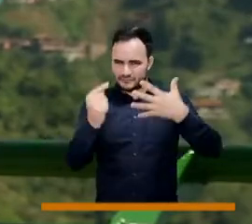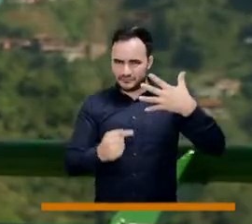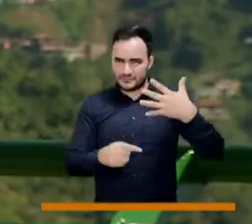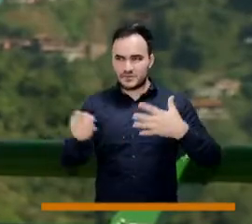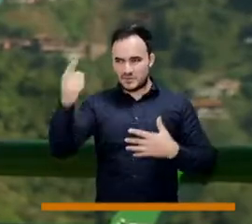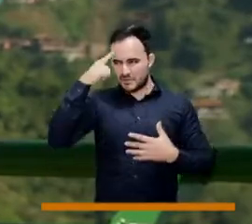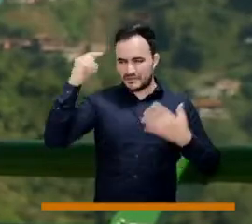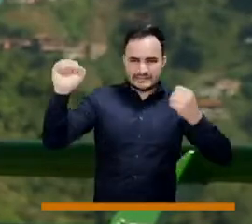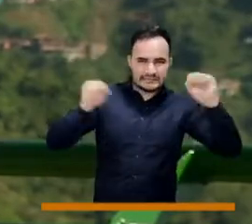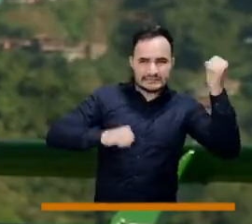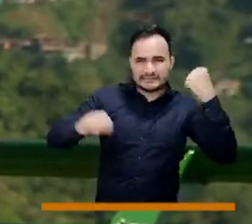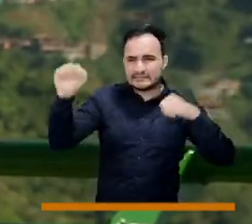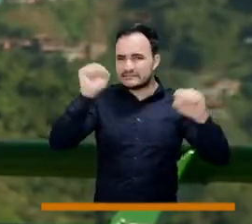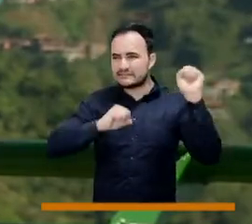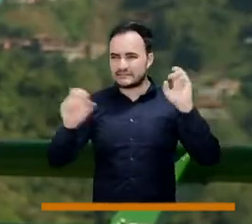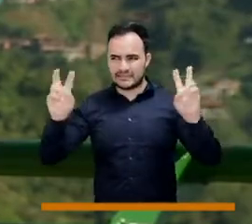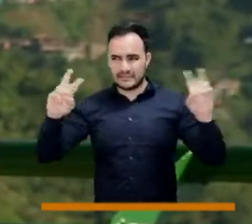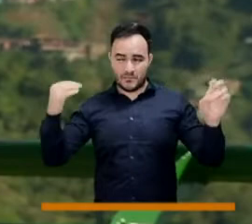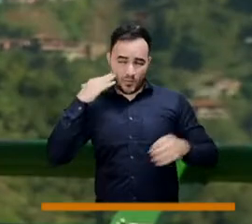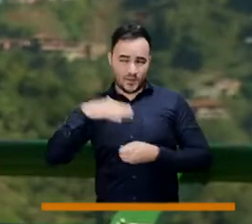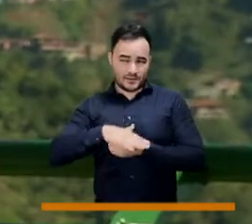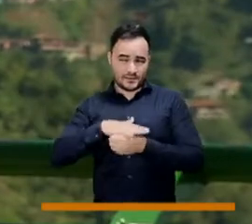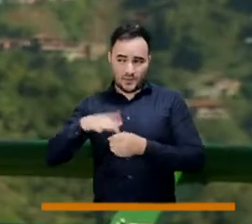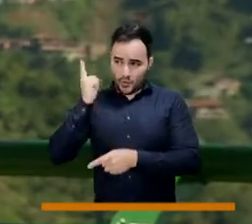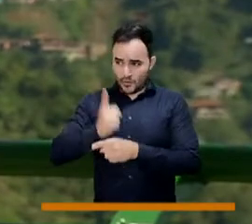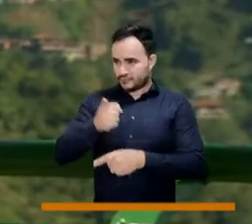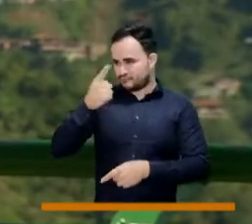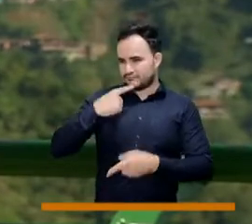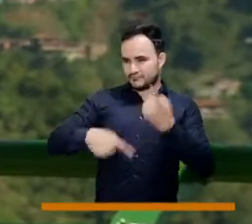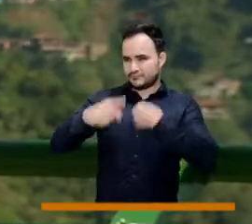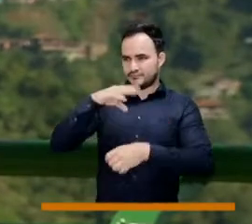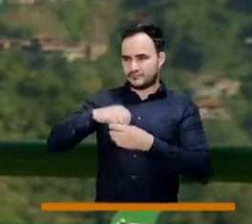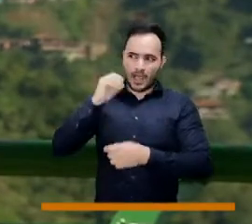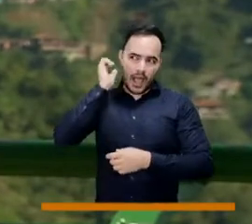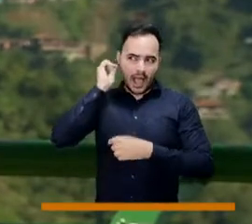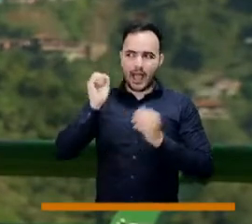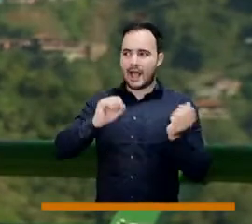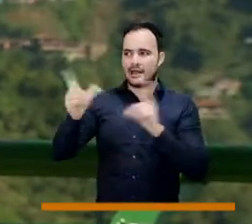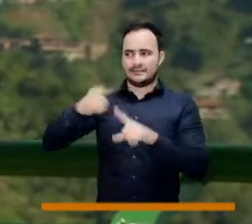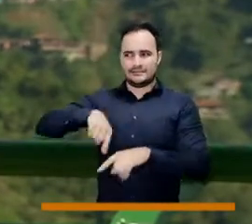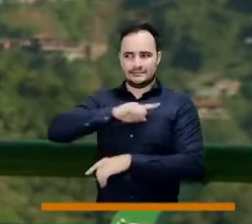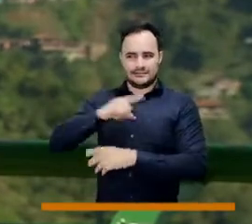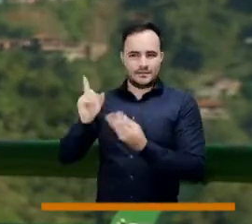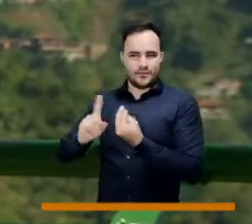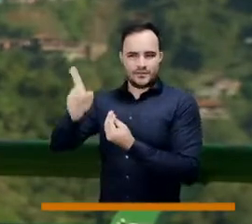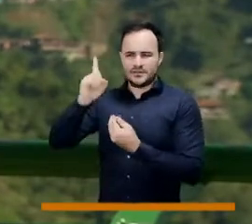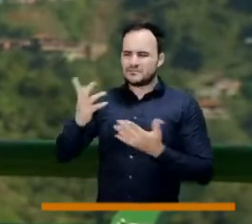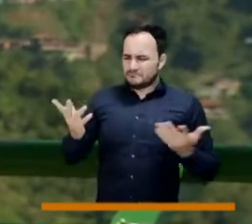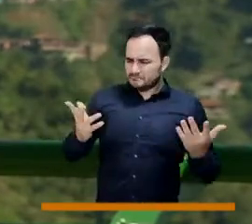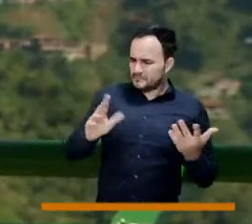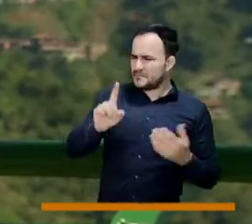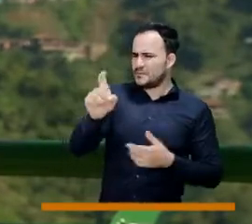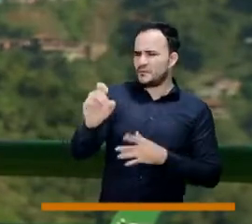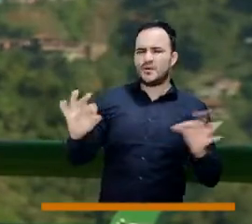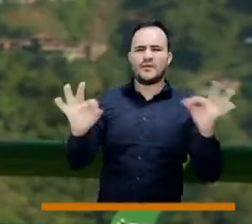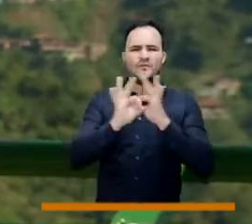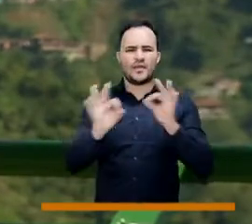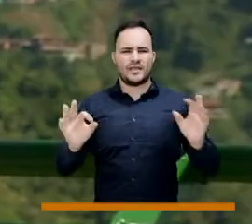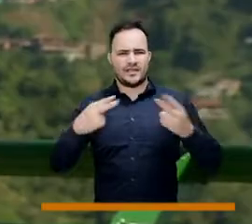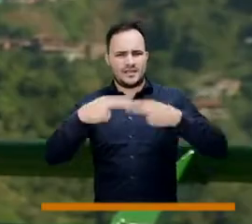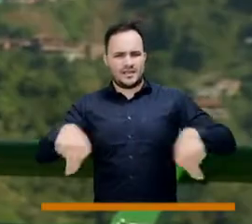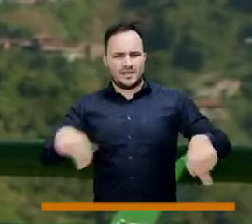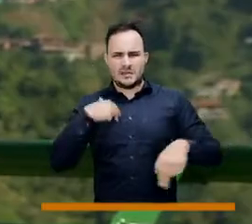preocupa en esencia prioritariamente la situación de la mujer, porque están trabajando con Estamos Listas. ¿Por qué ese enfoque de género, las